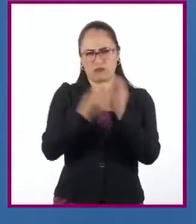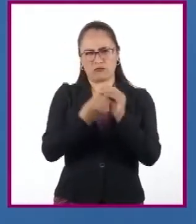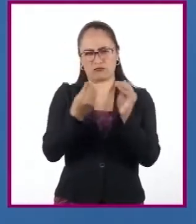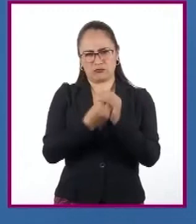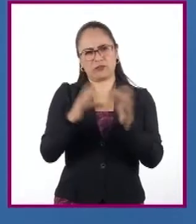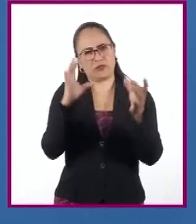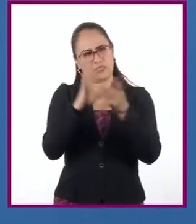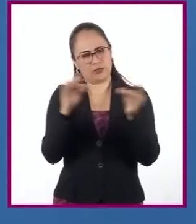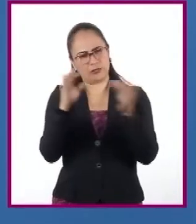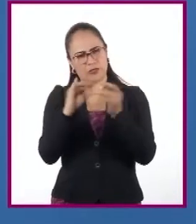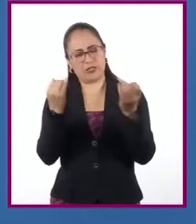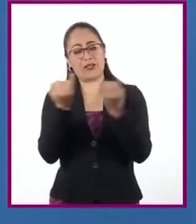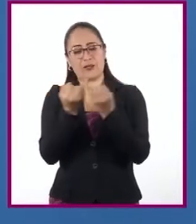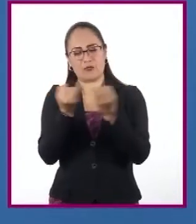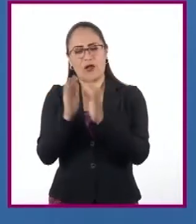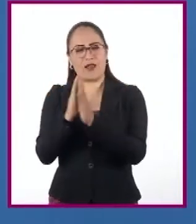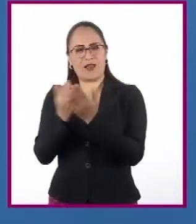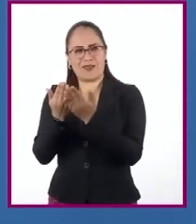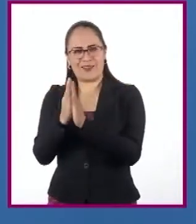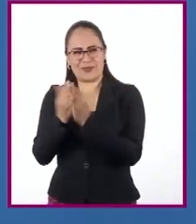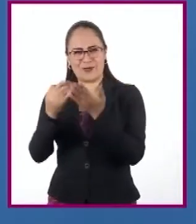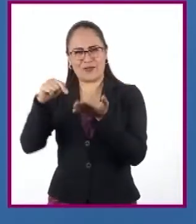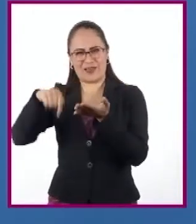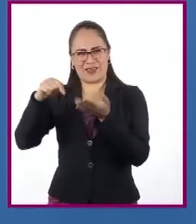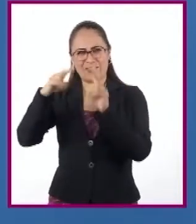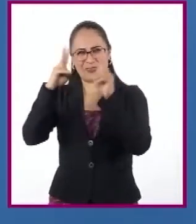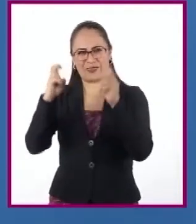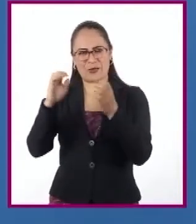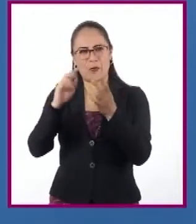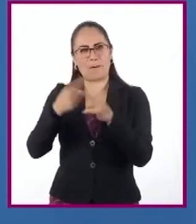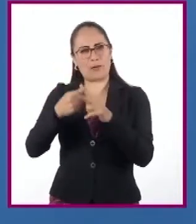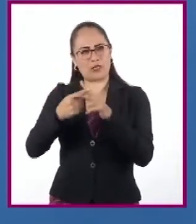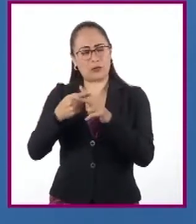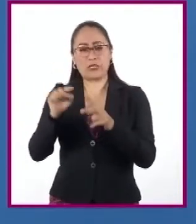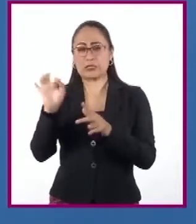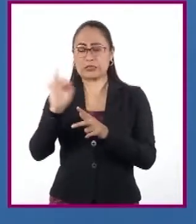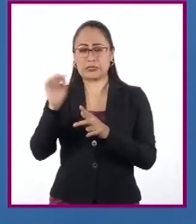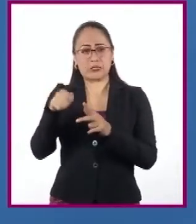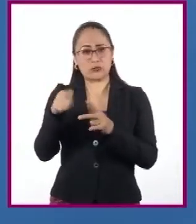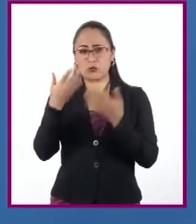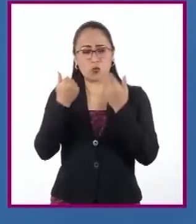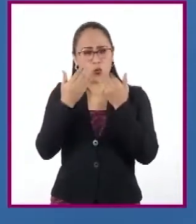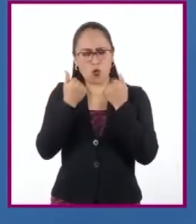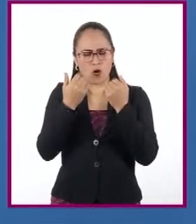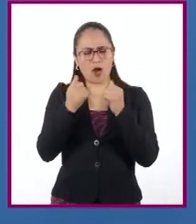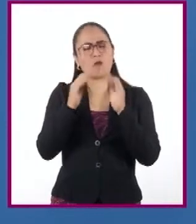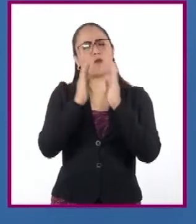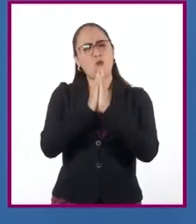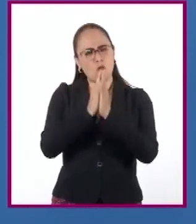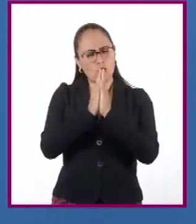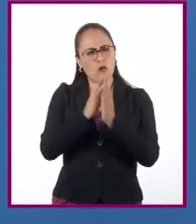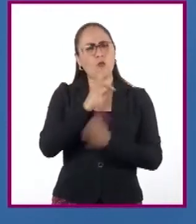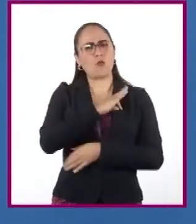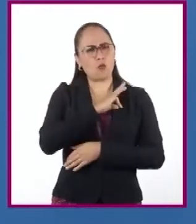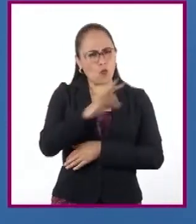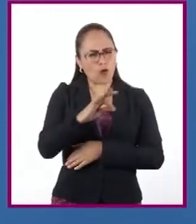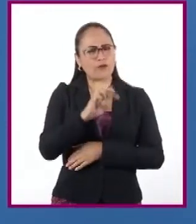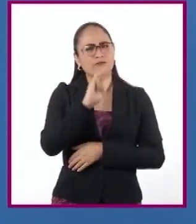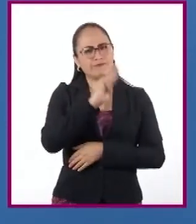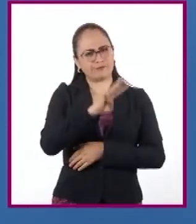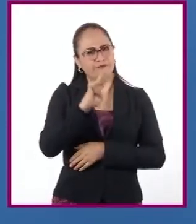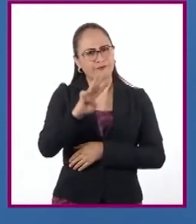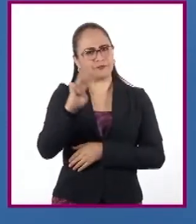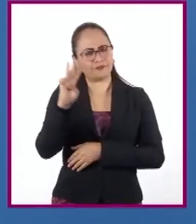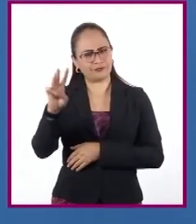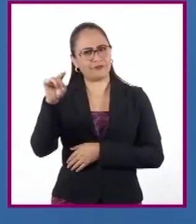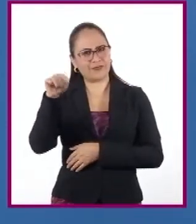y su libro de texto de matemáticas. En caso de que no lo tengan físicamente, tienen la opción de consultarlo en la página de